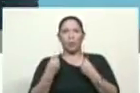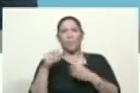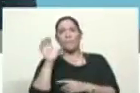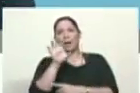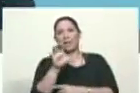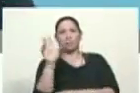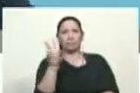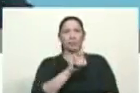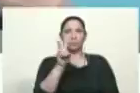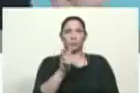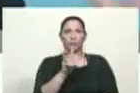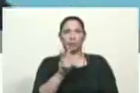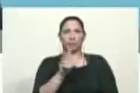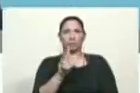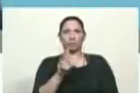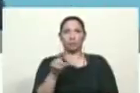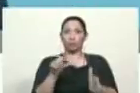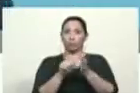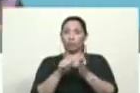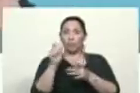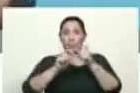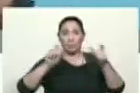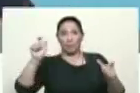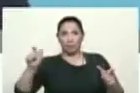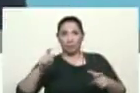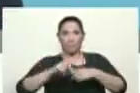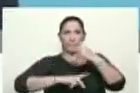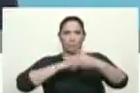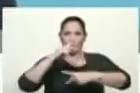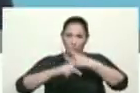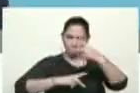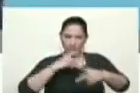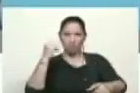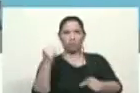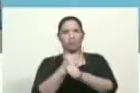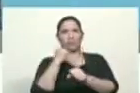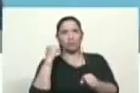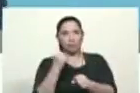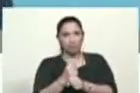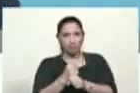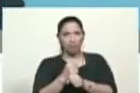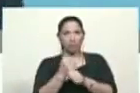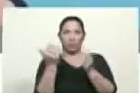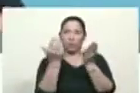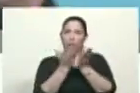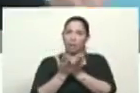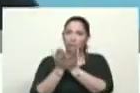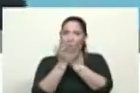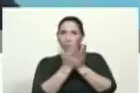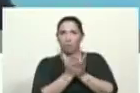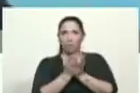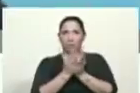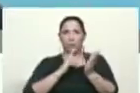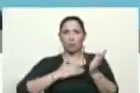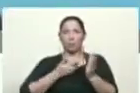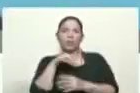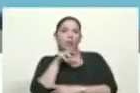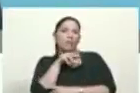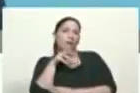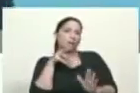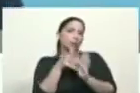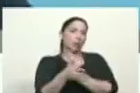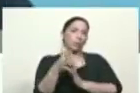como Venezuela, donde la gente está produciendo, está trabajando, está estudiando, se puede hablar de una